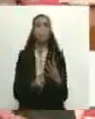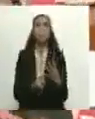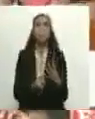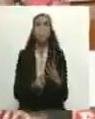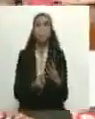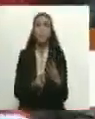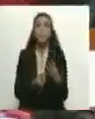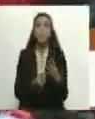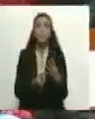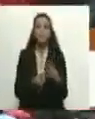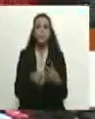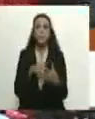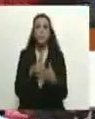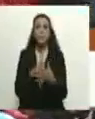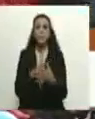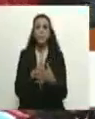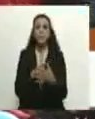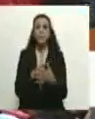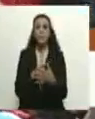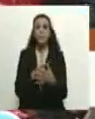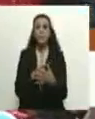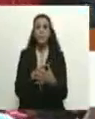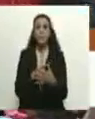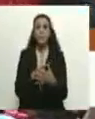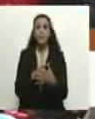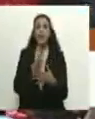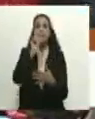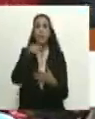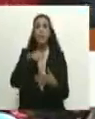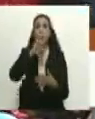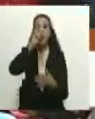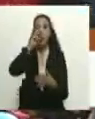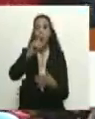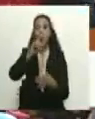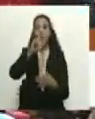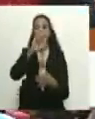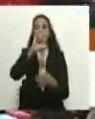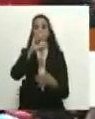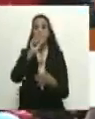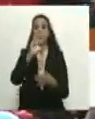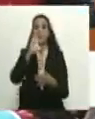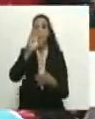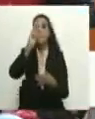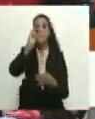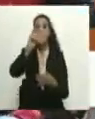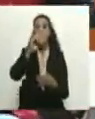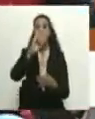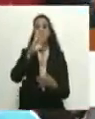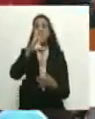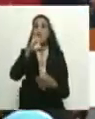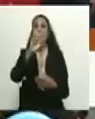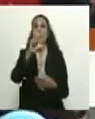Escolta ya. Musiela González, líder de comunidad. Misiela,